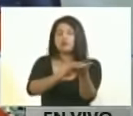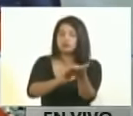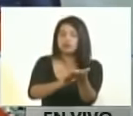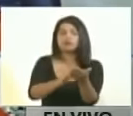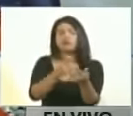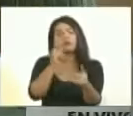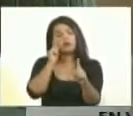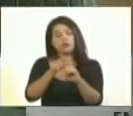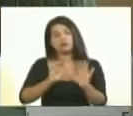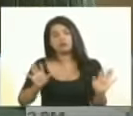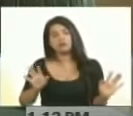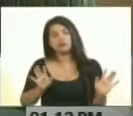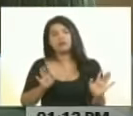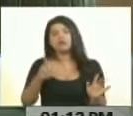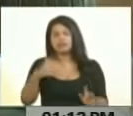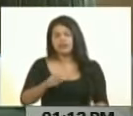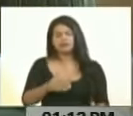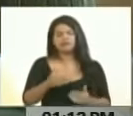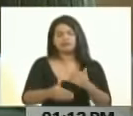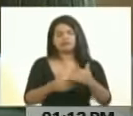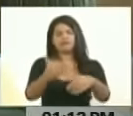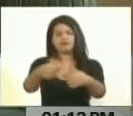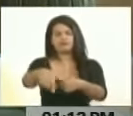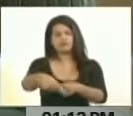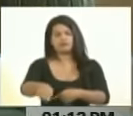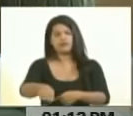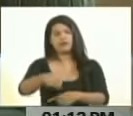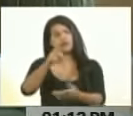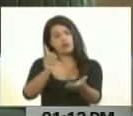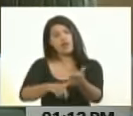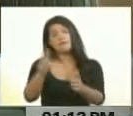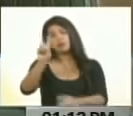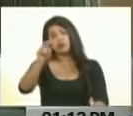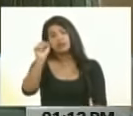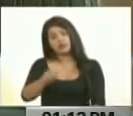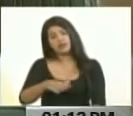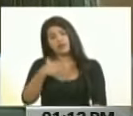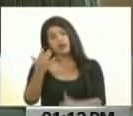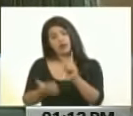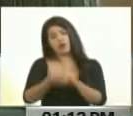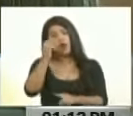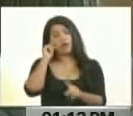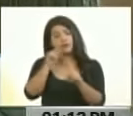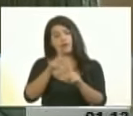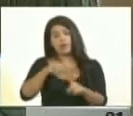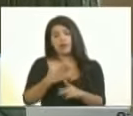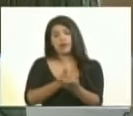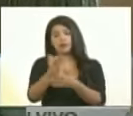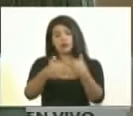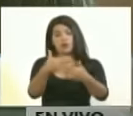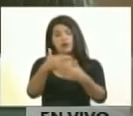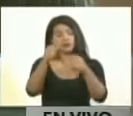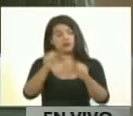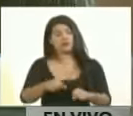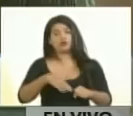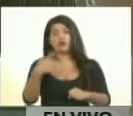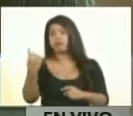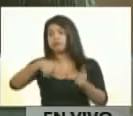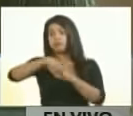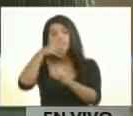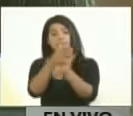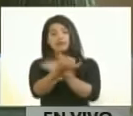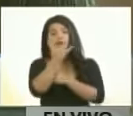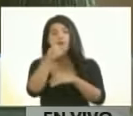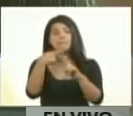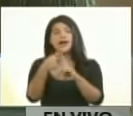bueno, vienen unos pasos que deben cumplirse y que Venezuela seguirá cumpliendo para justamente se den a conocer las controversias.